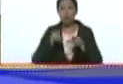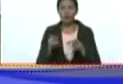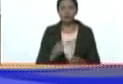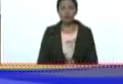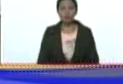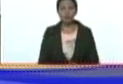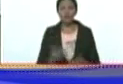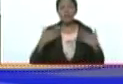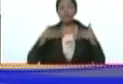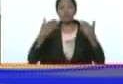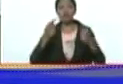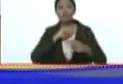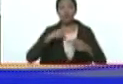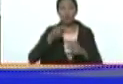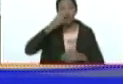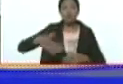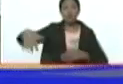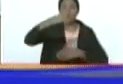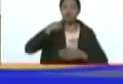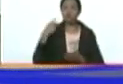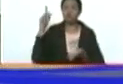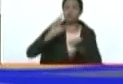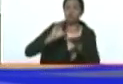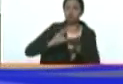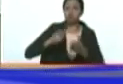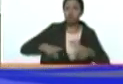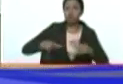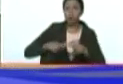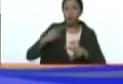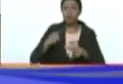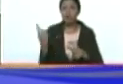La salud de nuestro pueblo. Estoy aquí en el centro